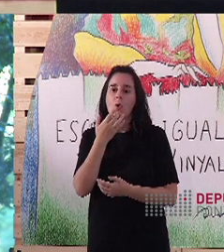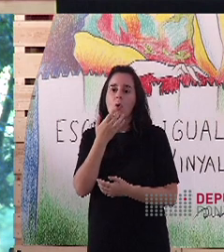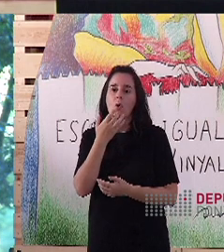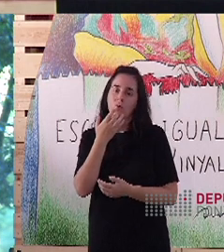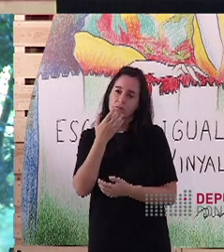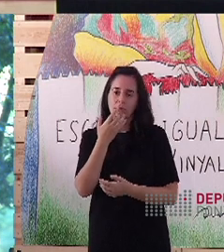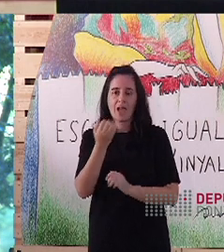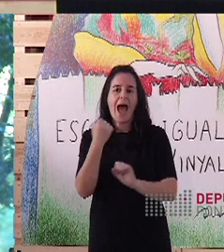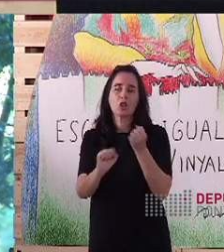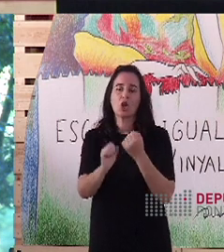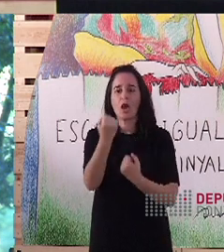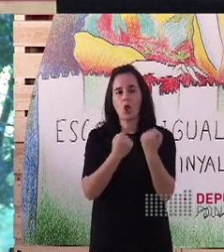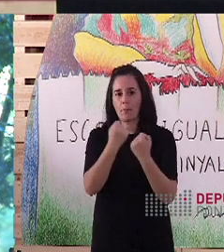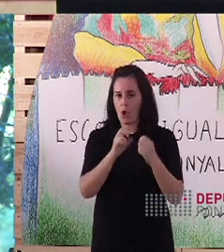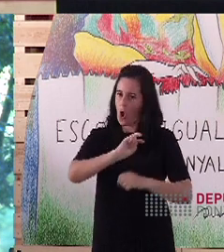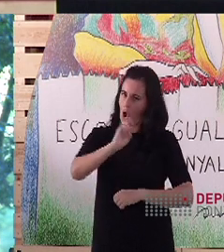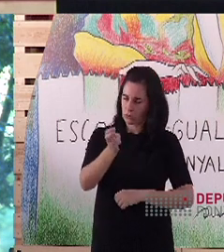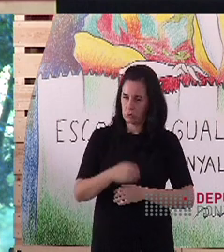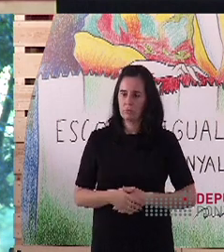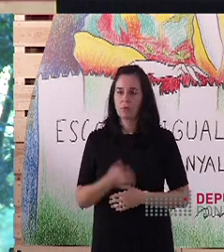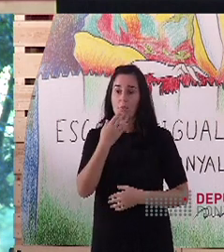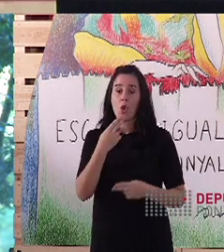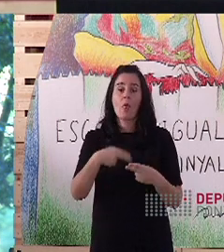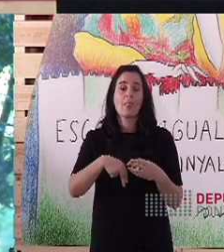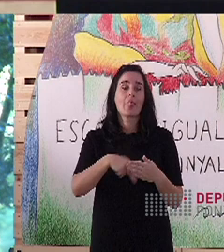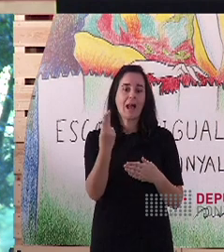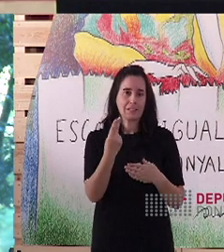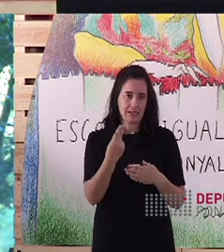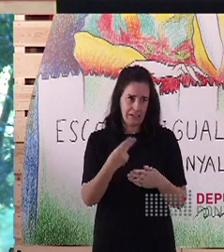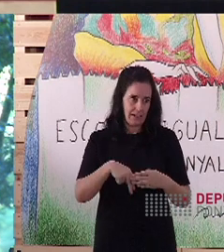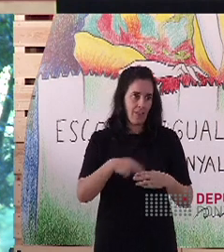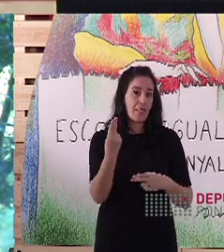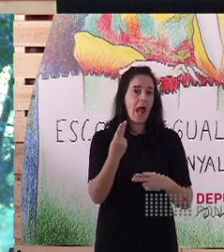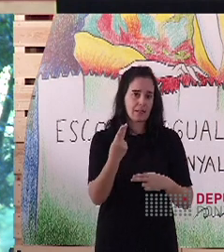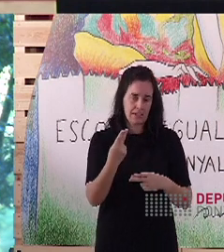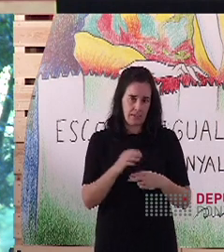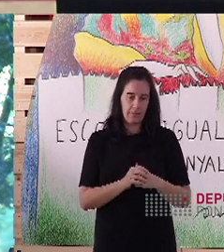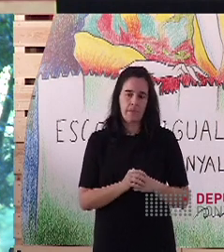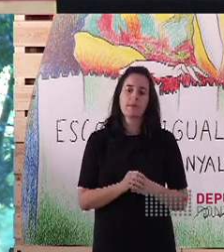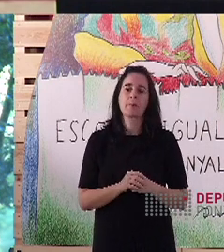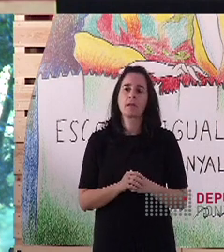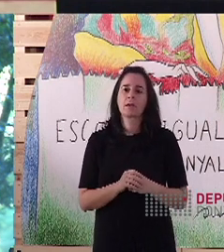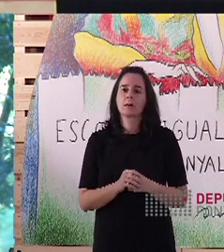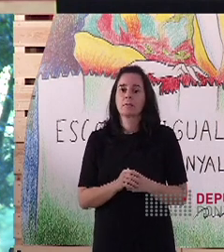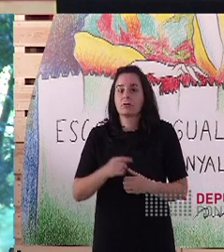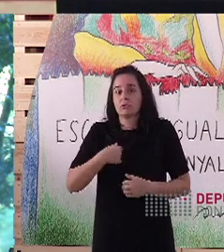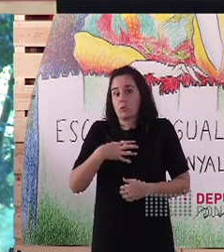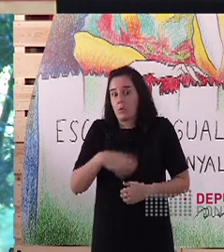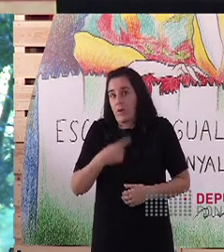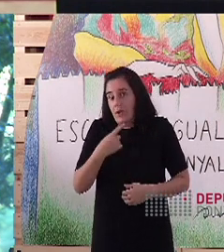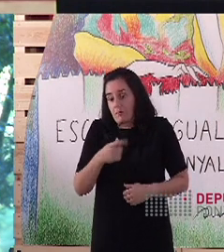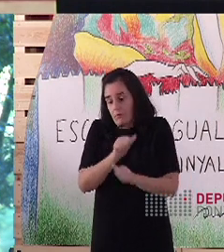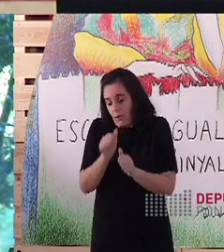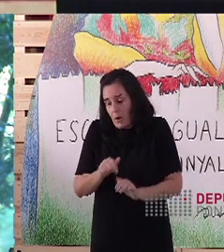otro actor económico. Por ejemplo, los taxistas. Taxistas, me vais a permitir que lo diga de esta